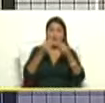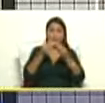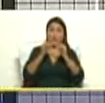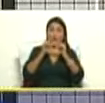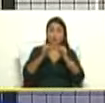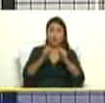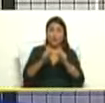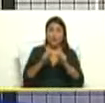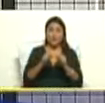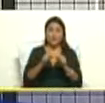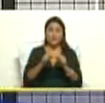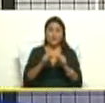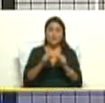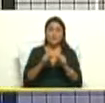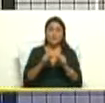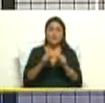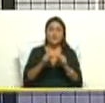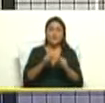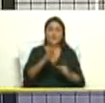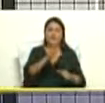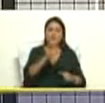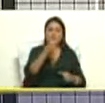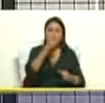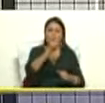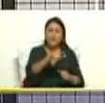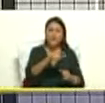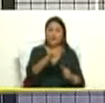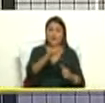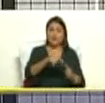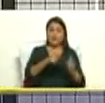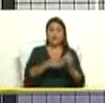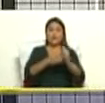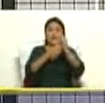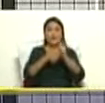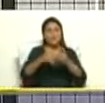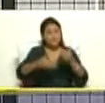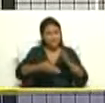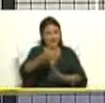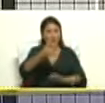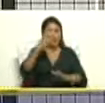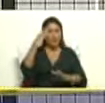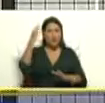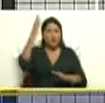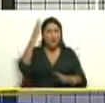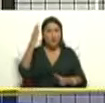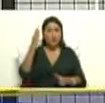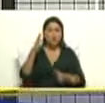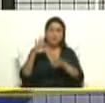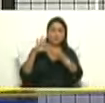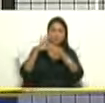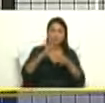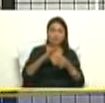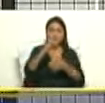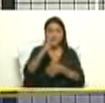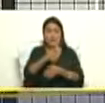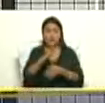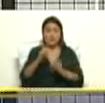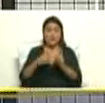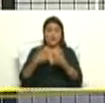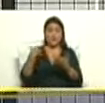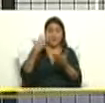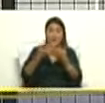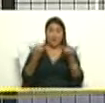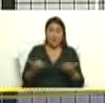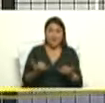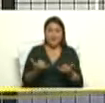diga Ese es el hombre ese es el líder vayan con Dios muchachos y Sus consejos y sus bendiciones Mira Nos llevaron por